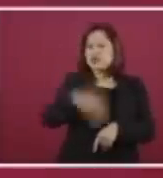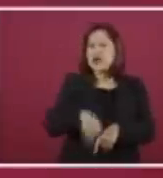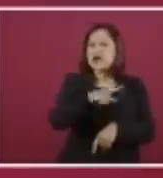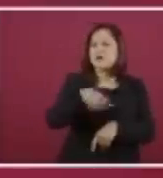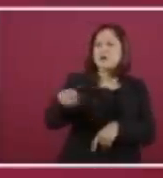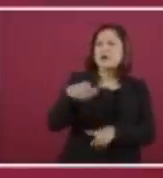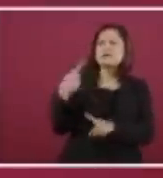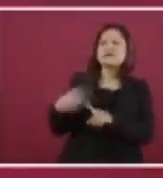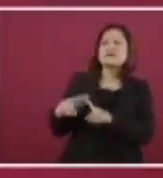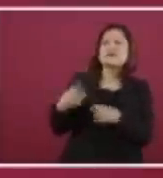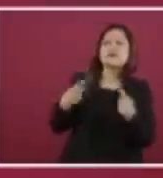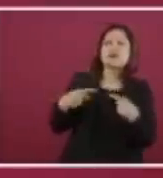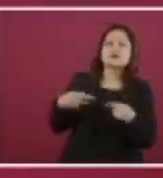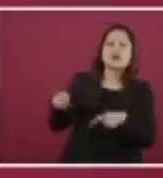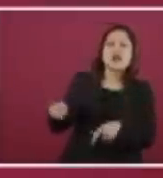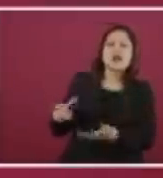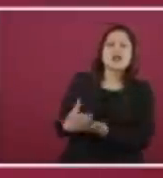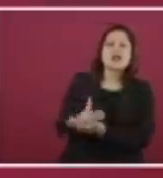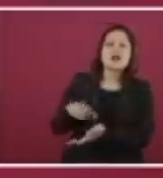se articulaban.